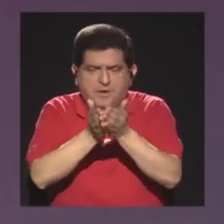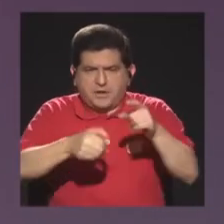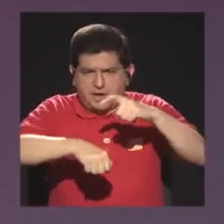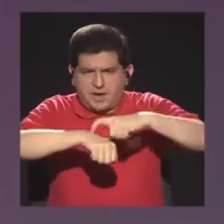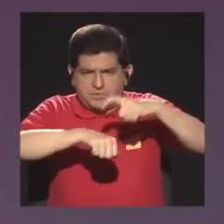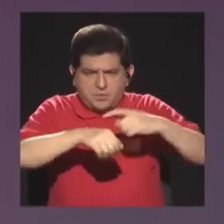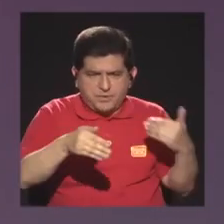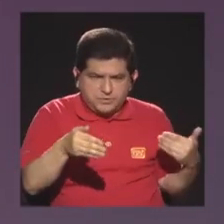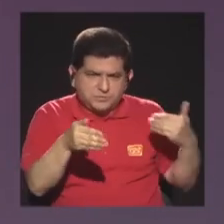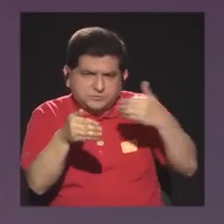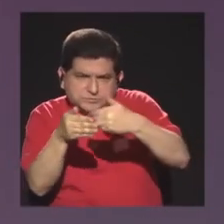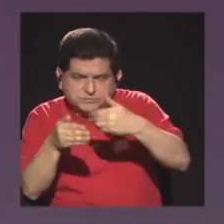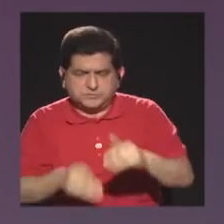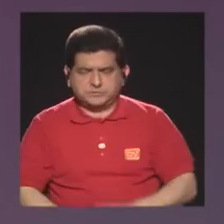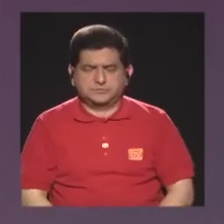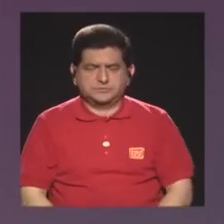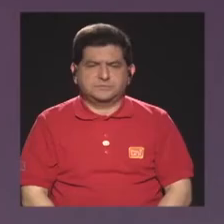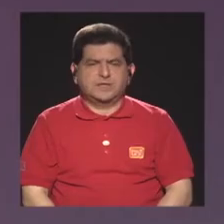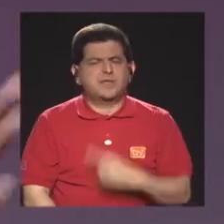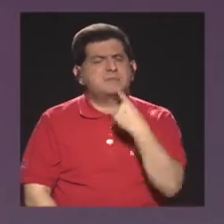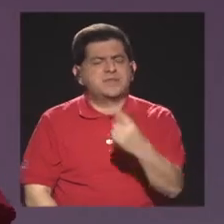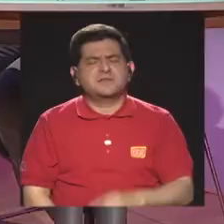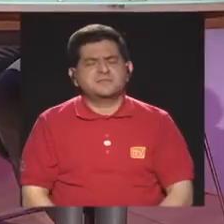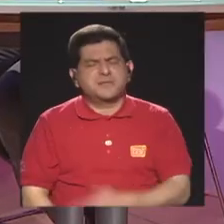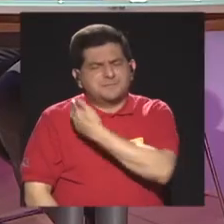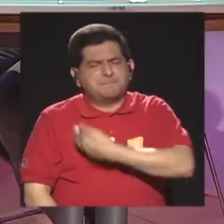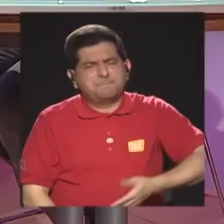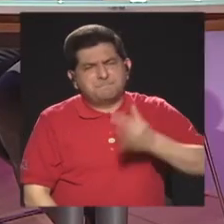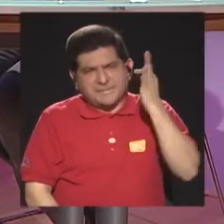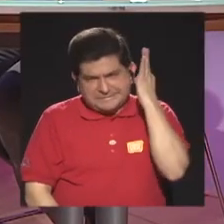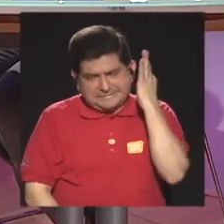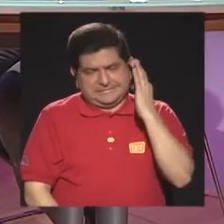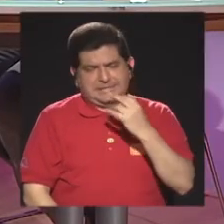o desatracando. Y entonces me dicen, vea, señora presidenta, es que